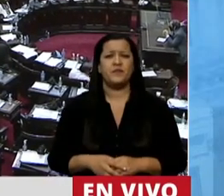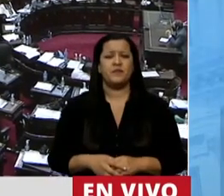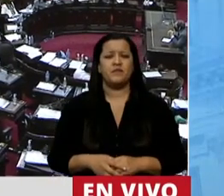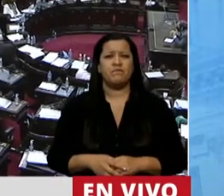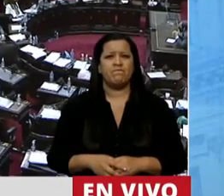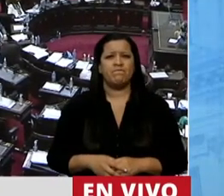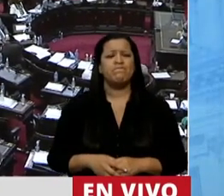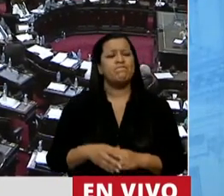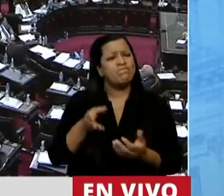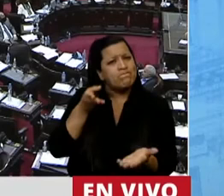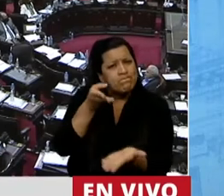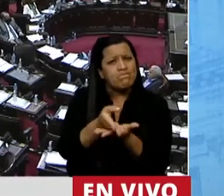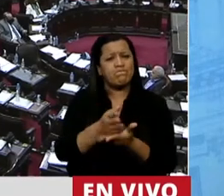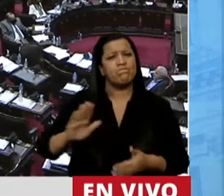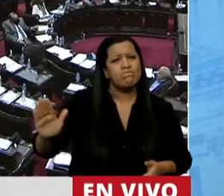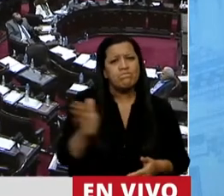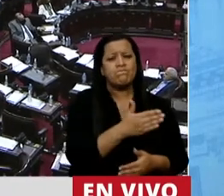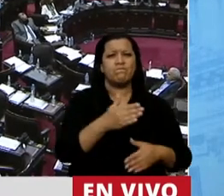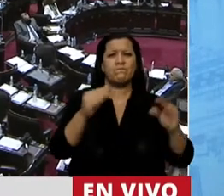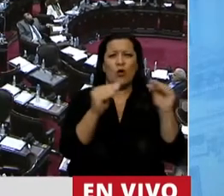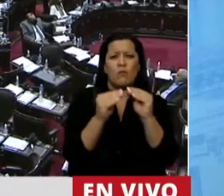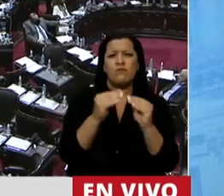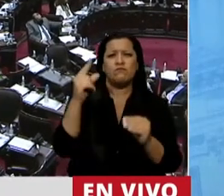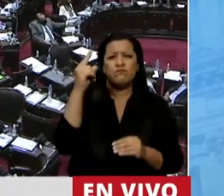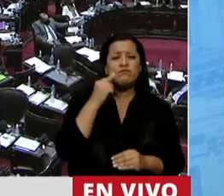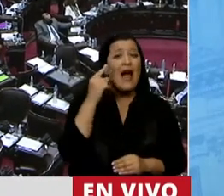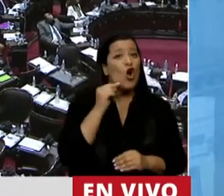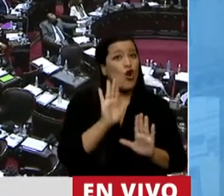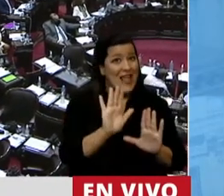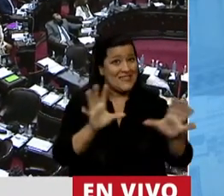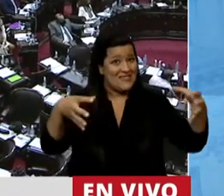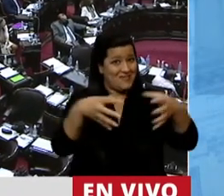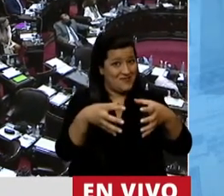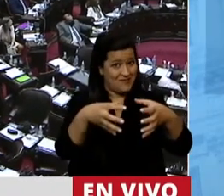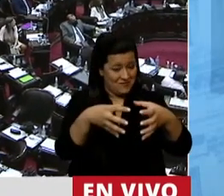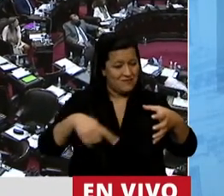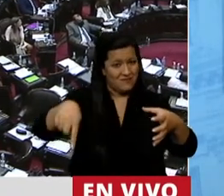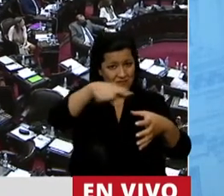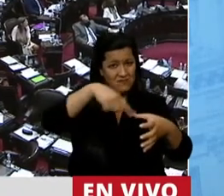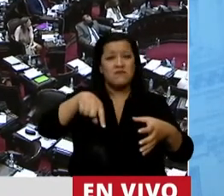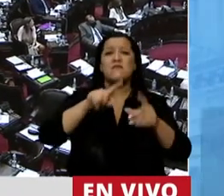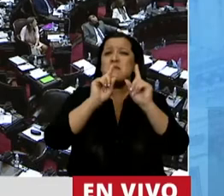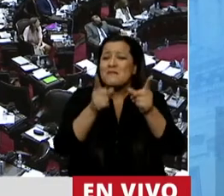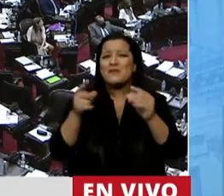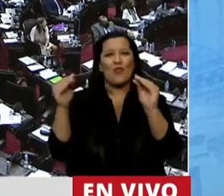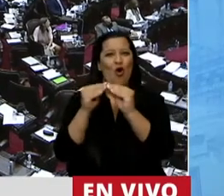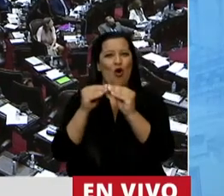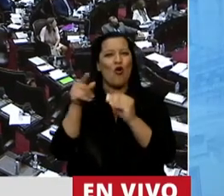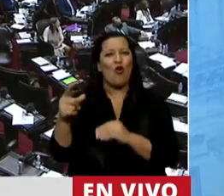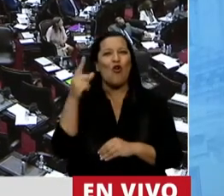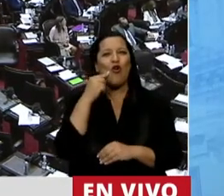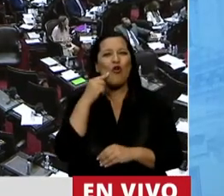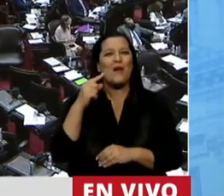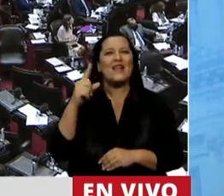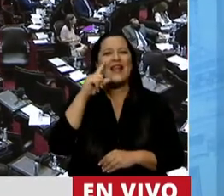apelar a todos los compañeros y a todos los compañeros varones de esta Cámara, en el mismo sentido que lo hizo mi compañero